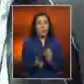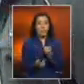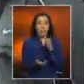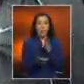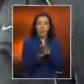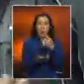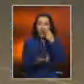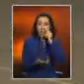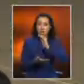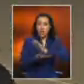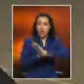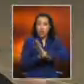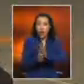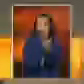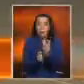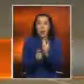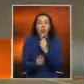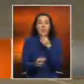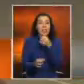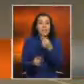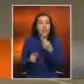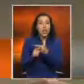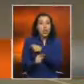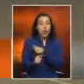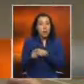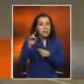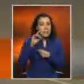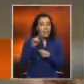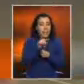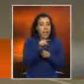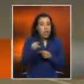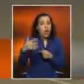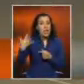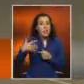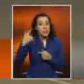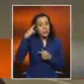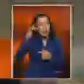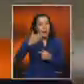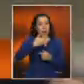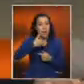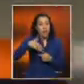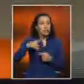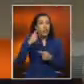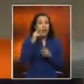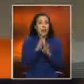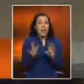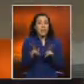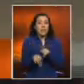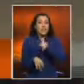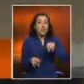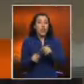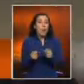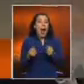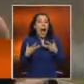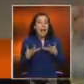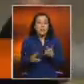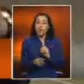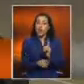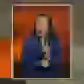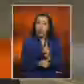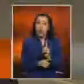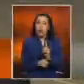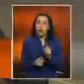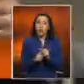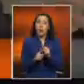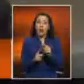tienes que conocer a todos los alumnados, llamarlos por su nombre, saber que ellos son importantes para nosotros, independientes y son totalmente agresivos. No